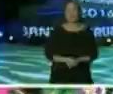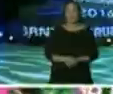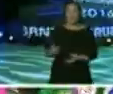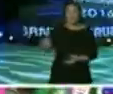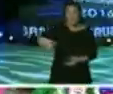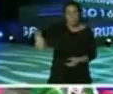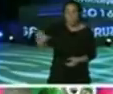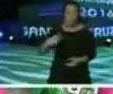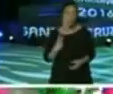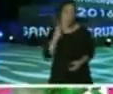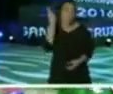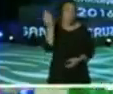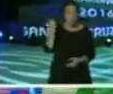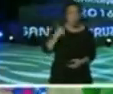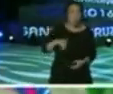Ya están